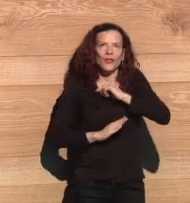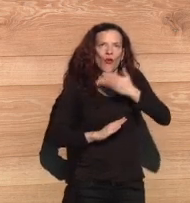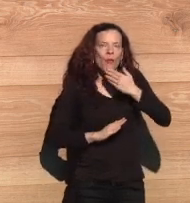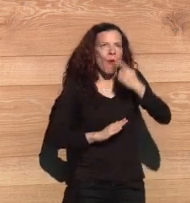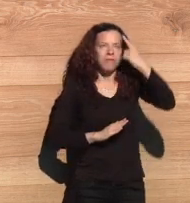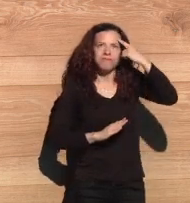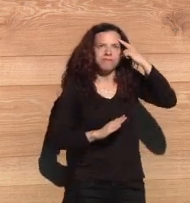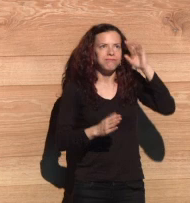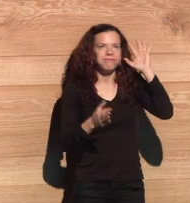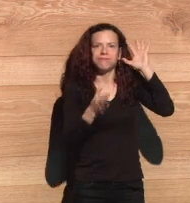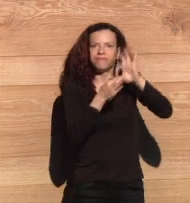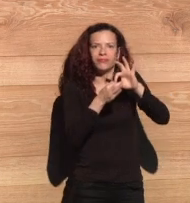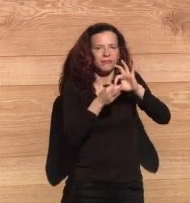siento,